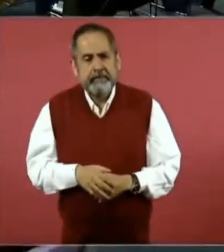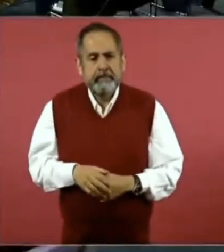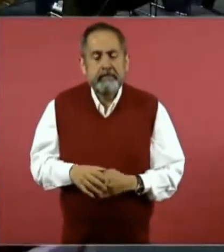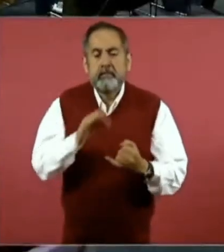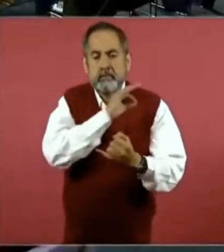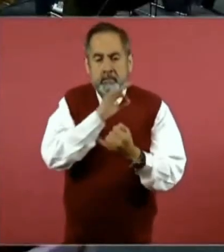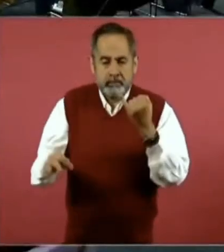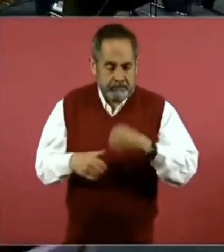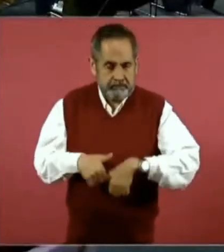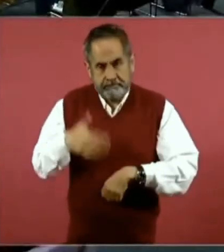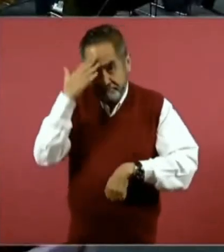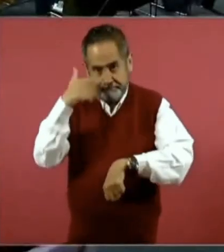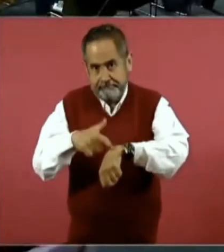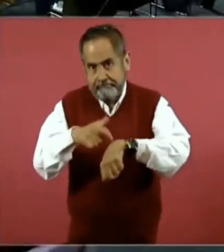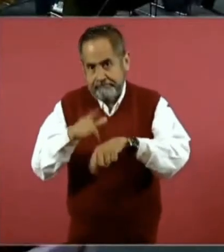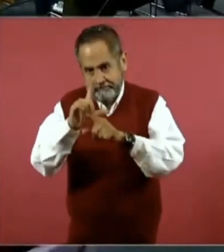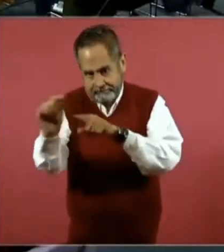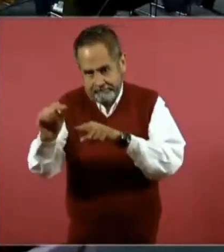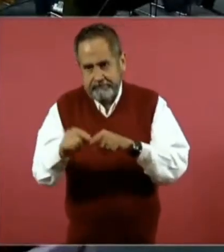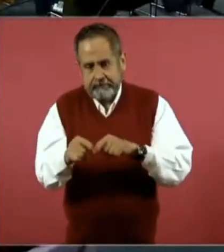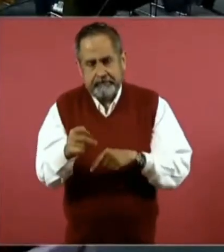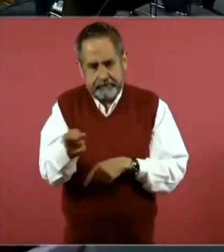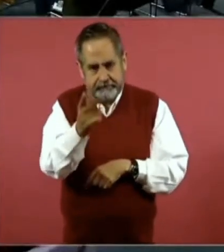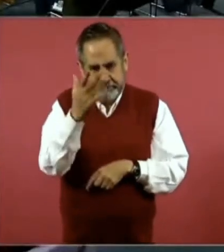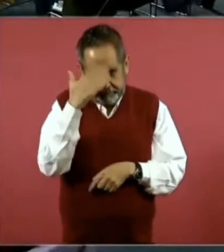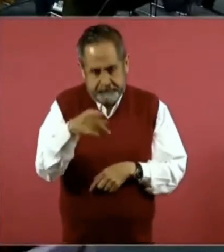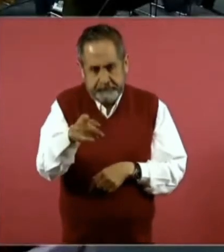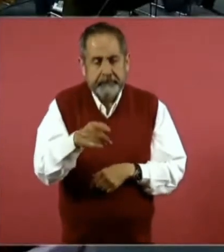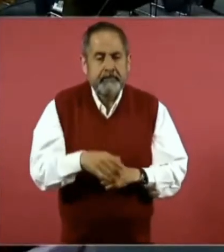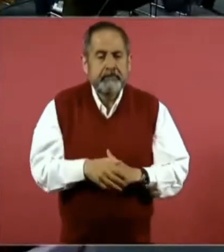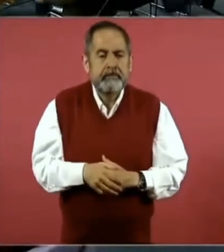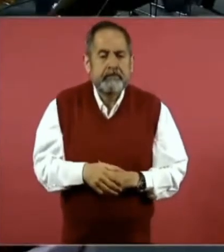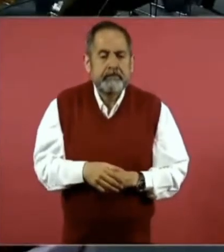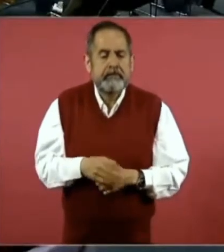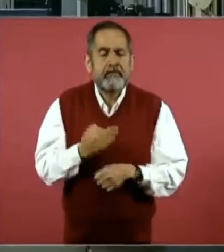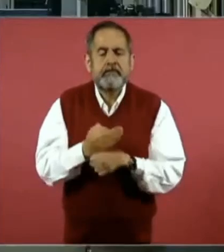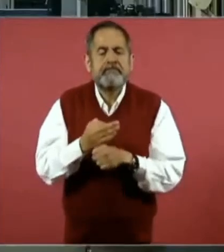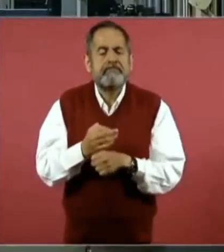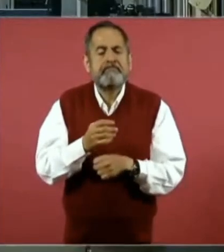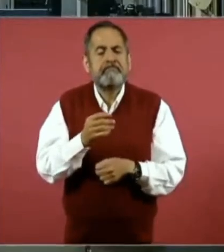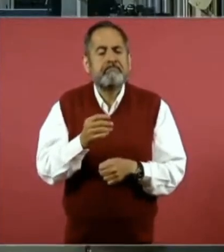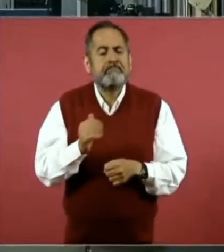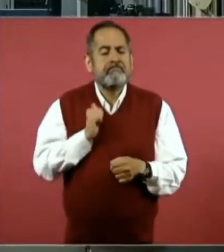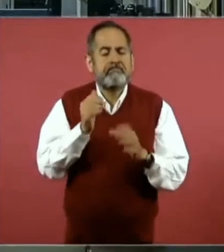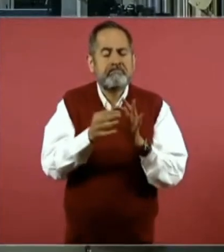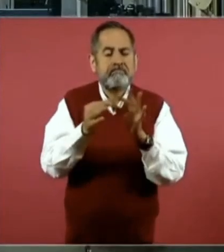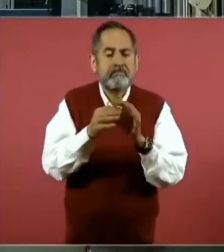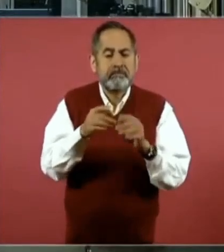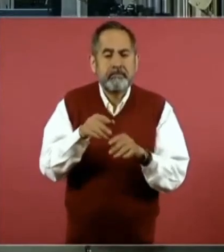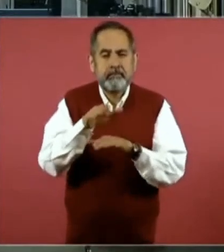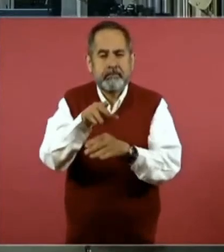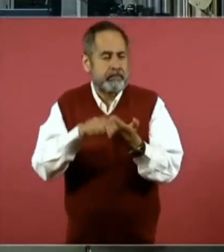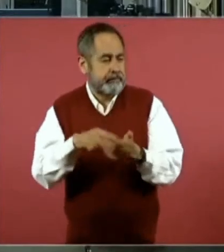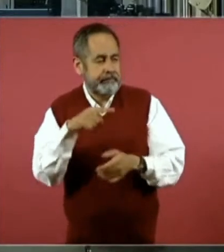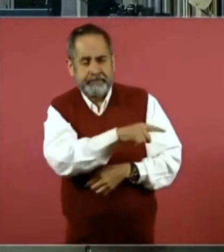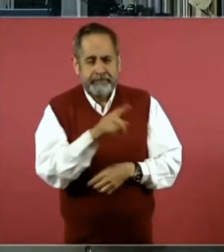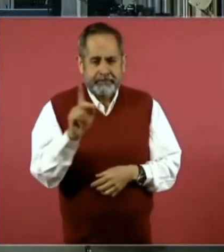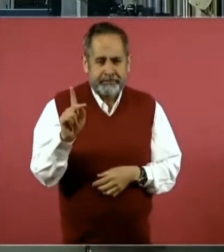porque sabemos que se tiene que ir. Aprovechando lo que comentaba precisamente del Partido Revolucionario